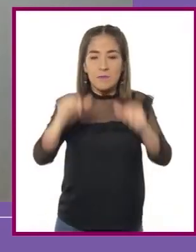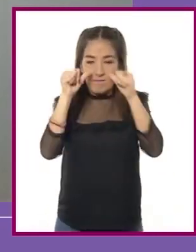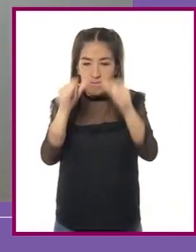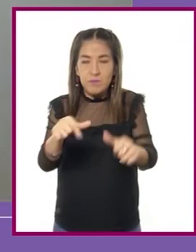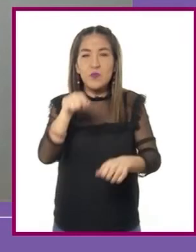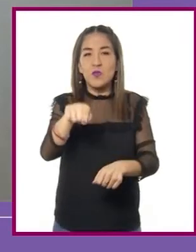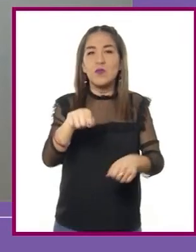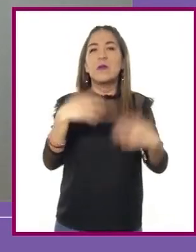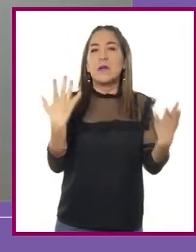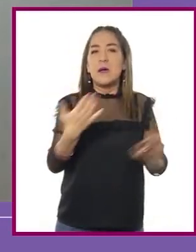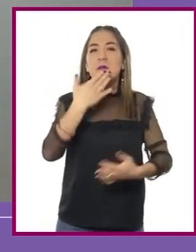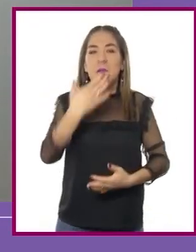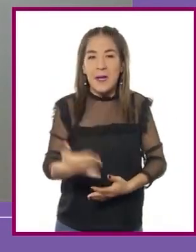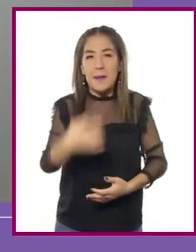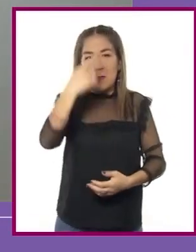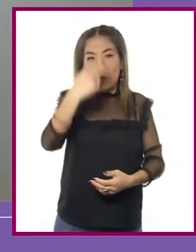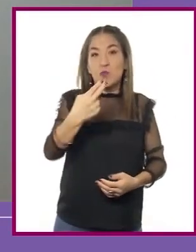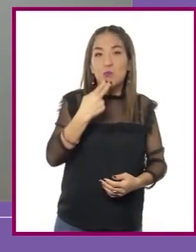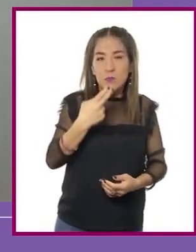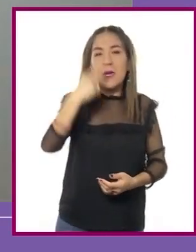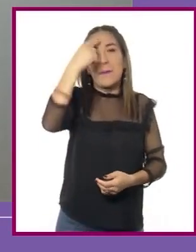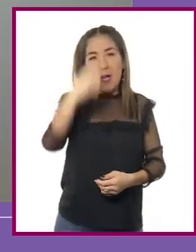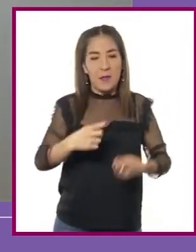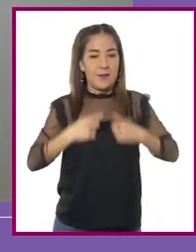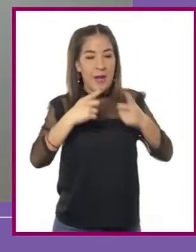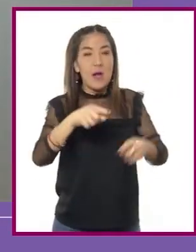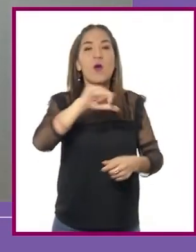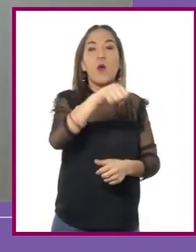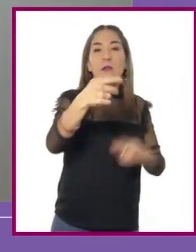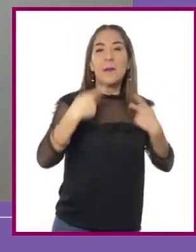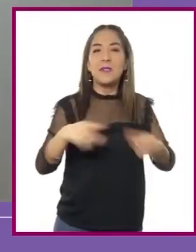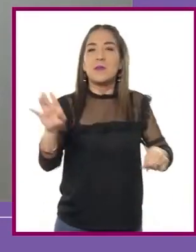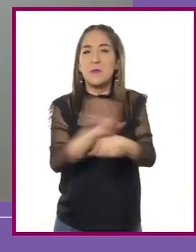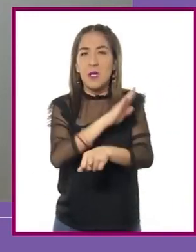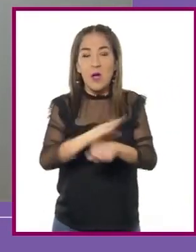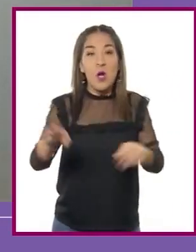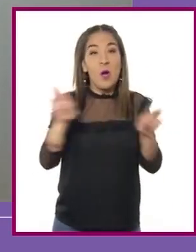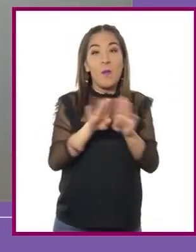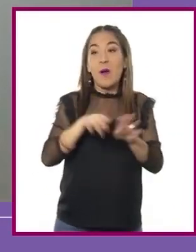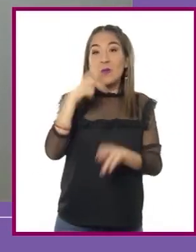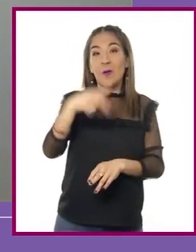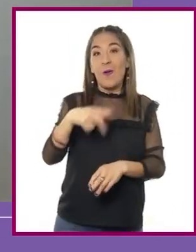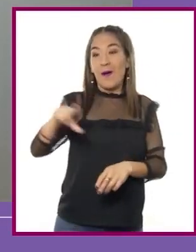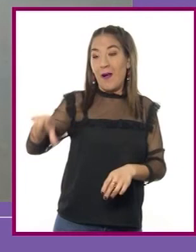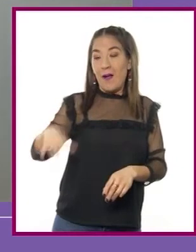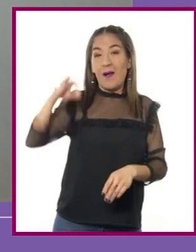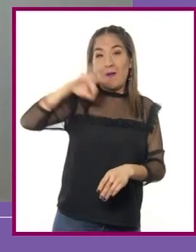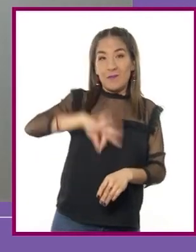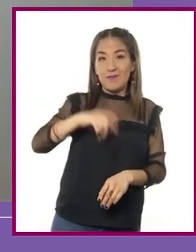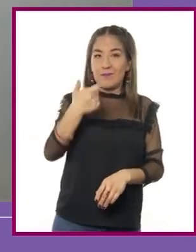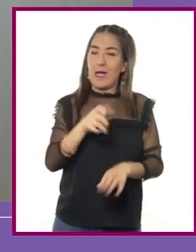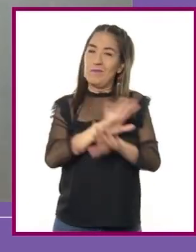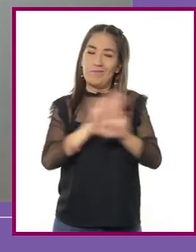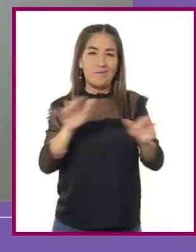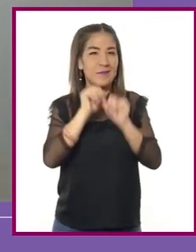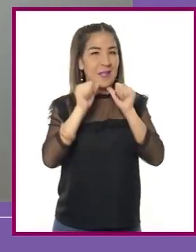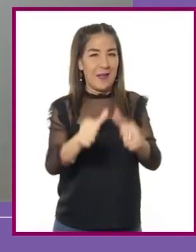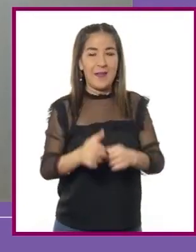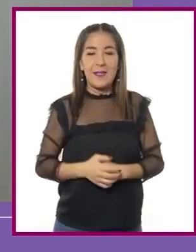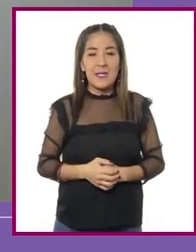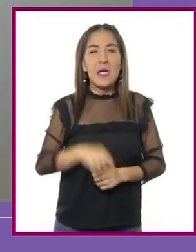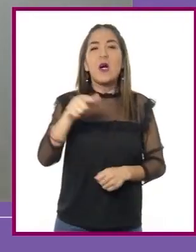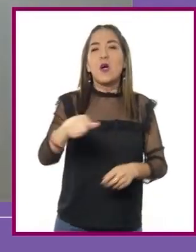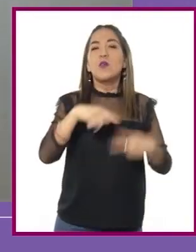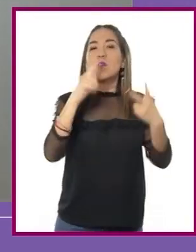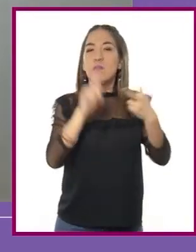utilidad social que brinda beneficios a otras personas y no genera ganancias privadas. 2. Los encontramos en todas las esferas